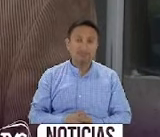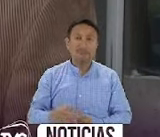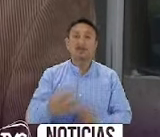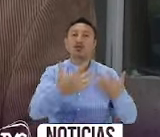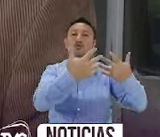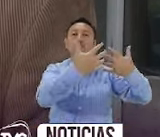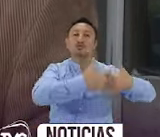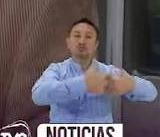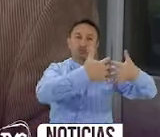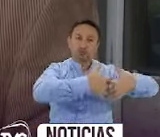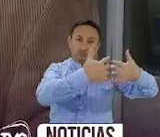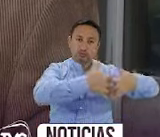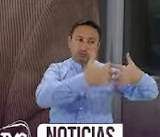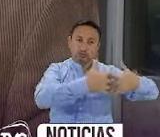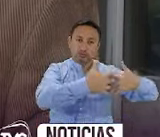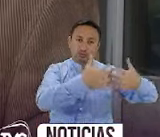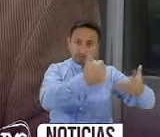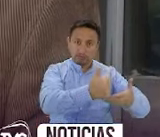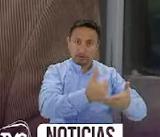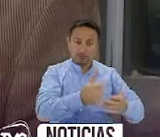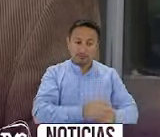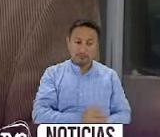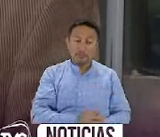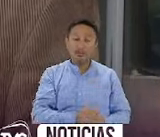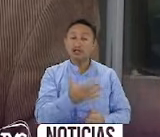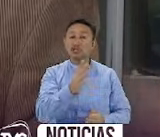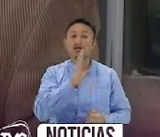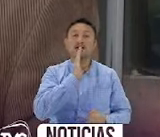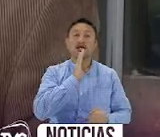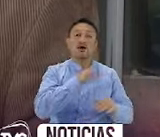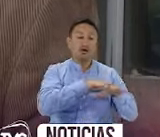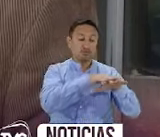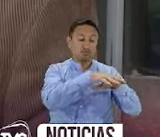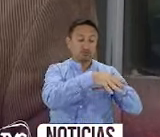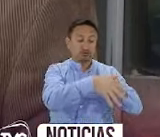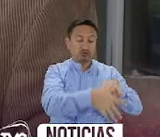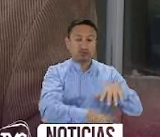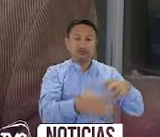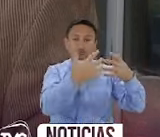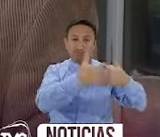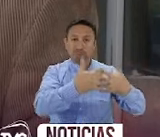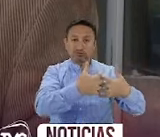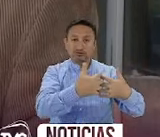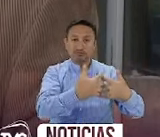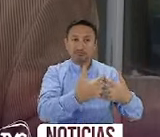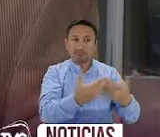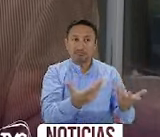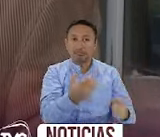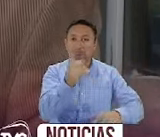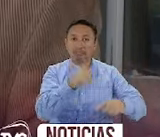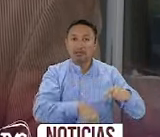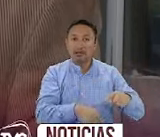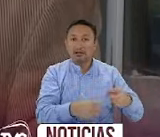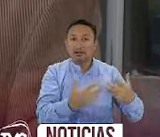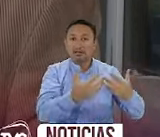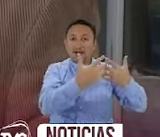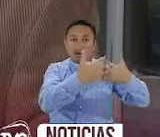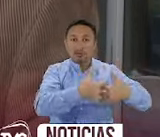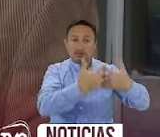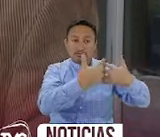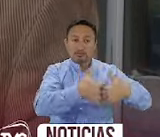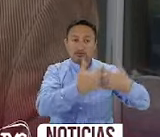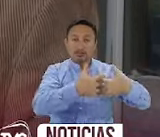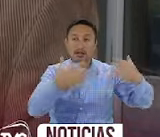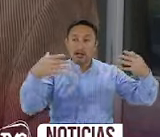hidroeléctrica. Si estas no tienen los caudales suficientes que los alimentan para dotar de la energía